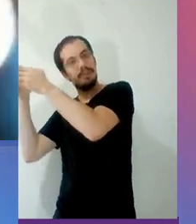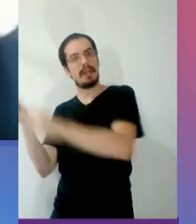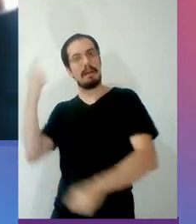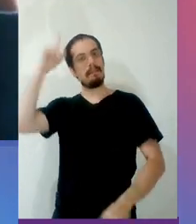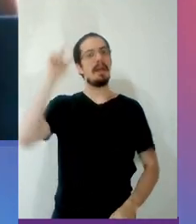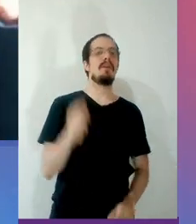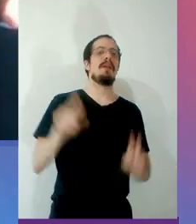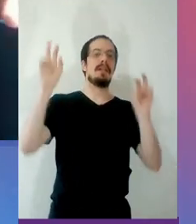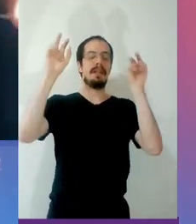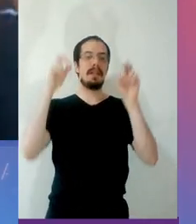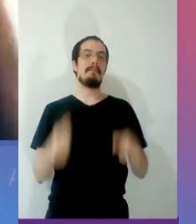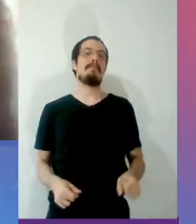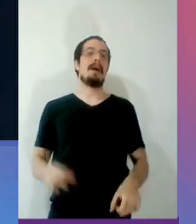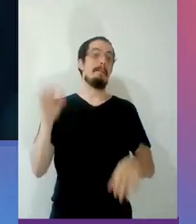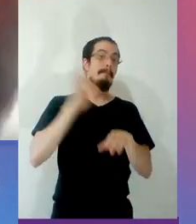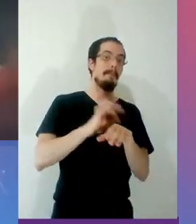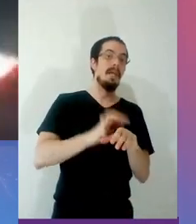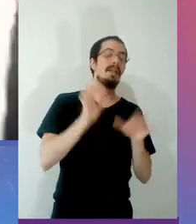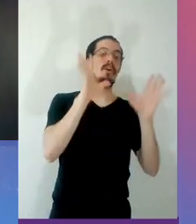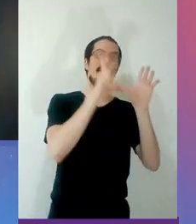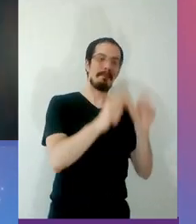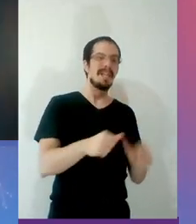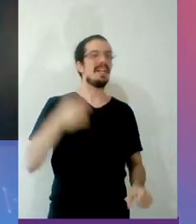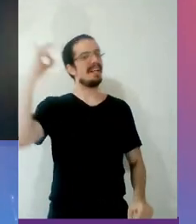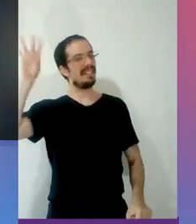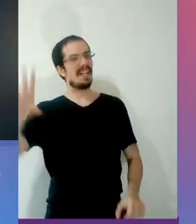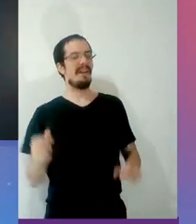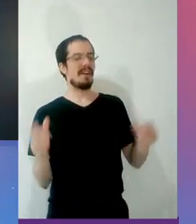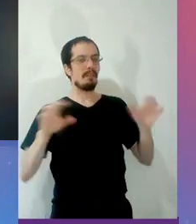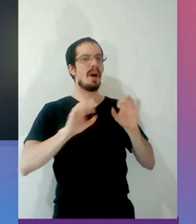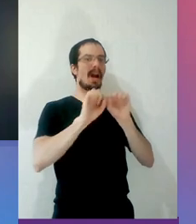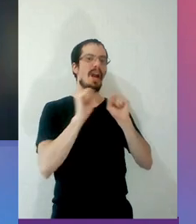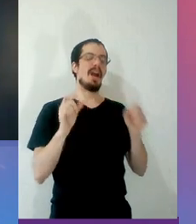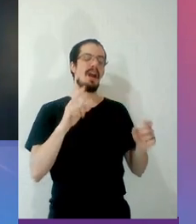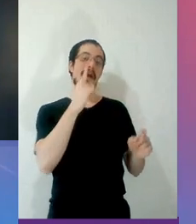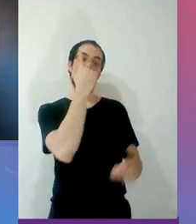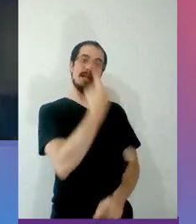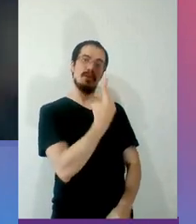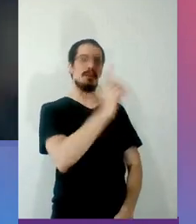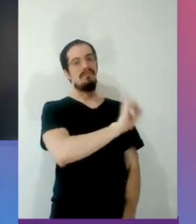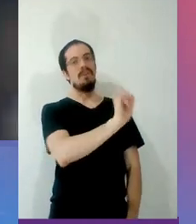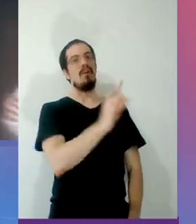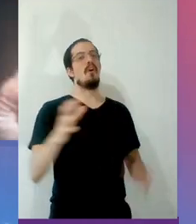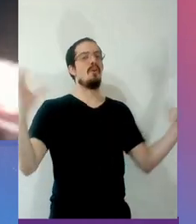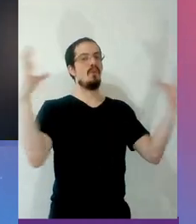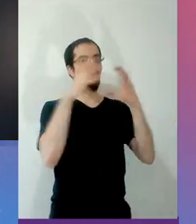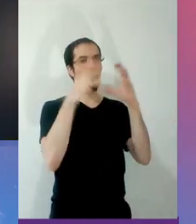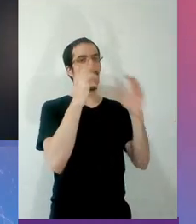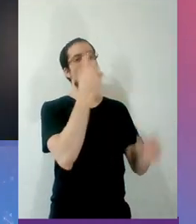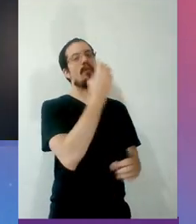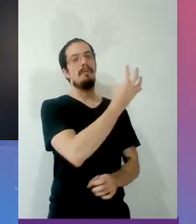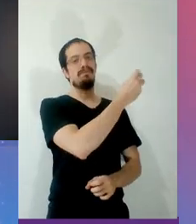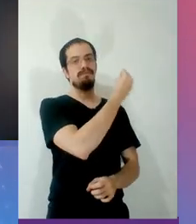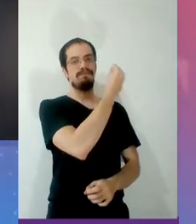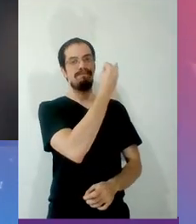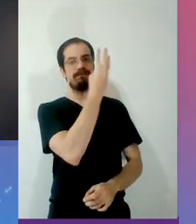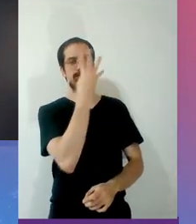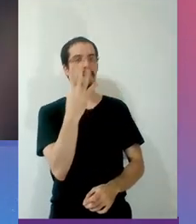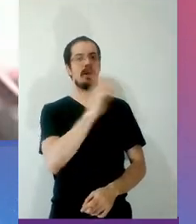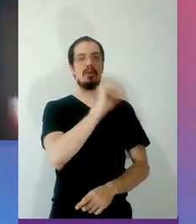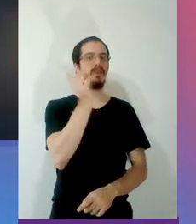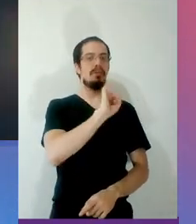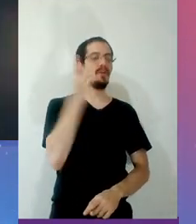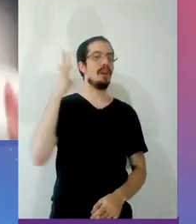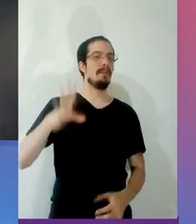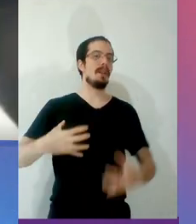y del conjunto, no de la pierna o del pulmón de la persona, sino que ve a la persona en